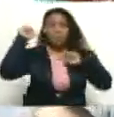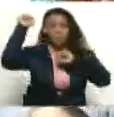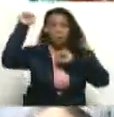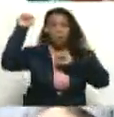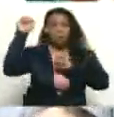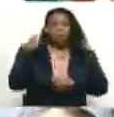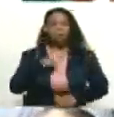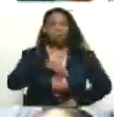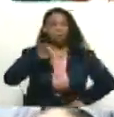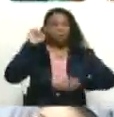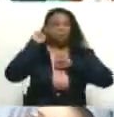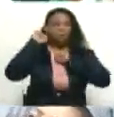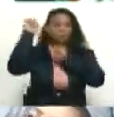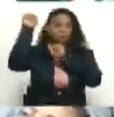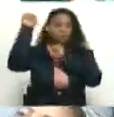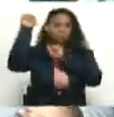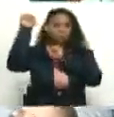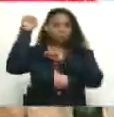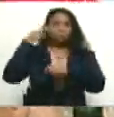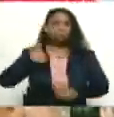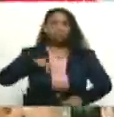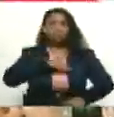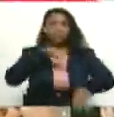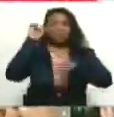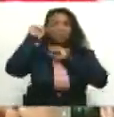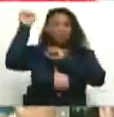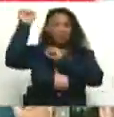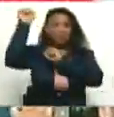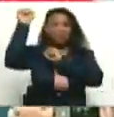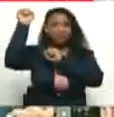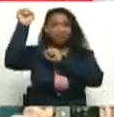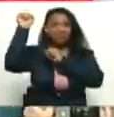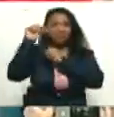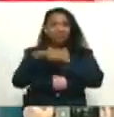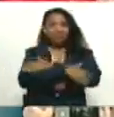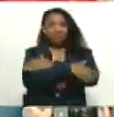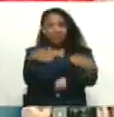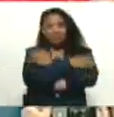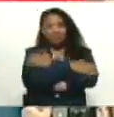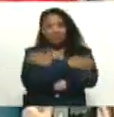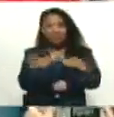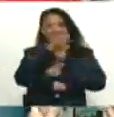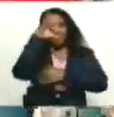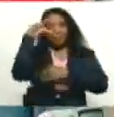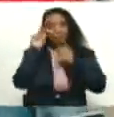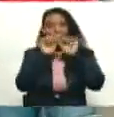¡Nosotros! ¡Un abrazo! ¡Dios los cuide!